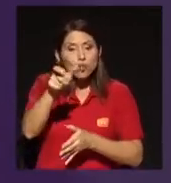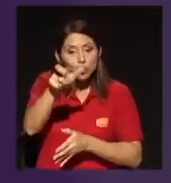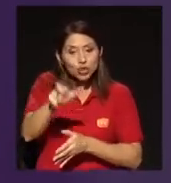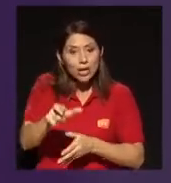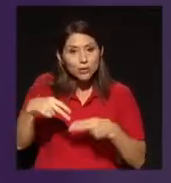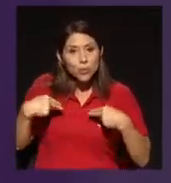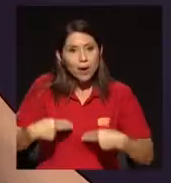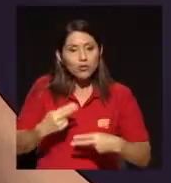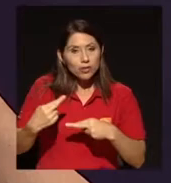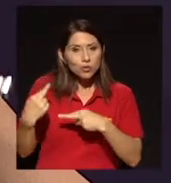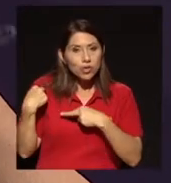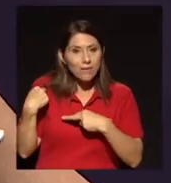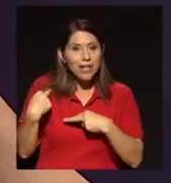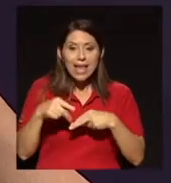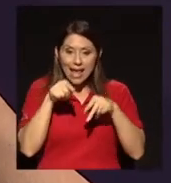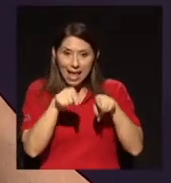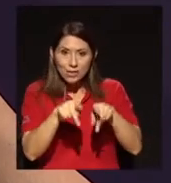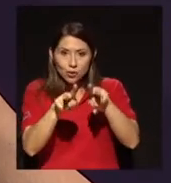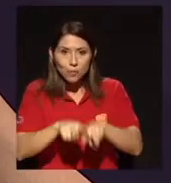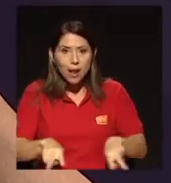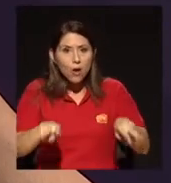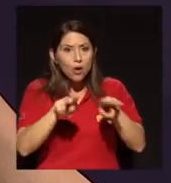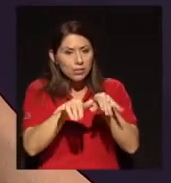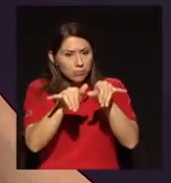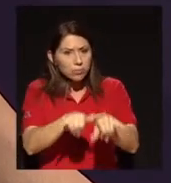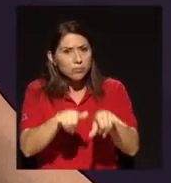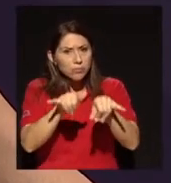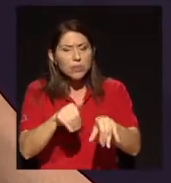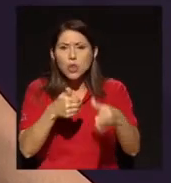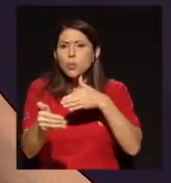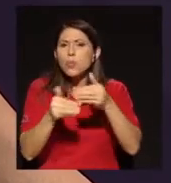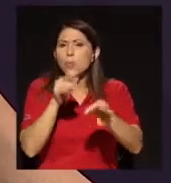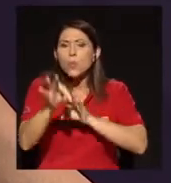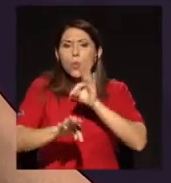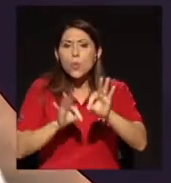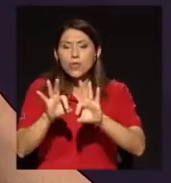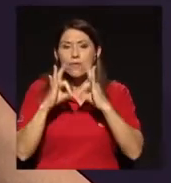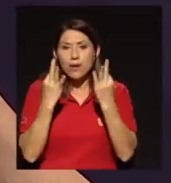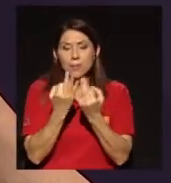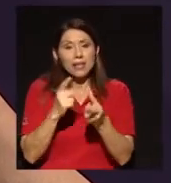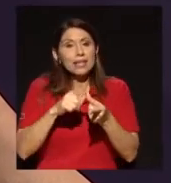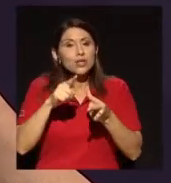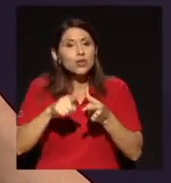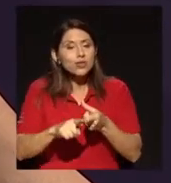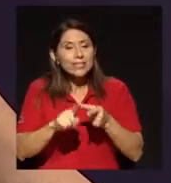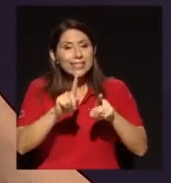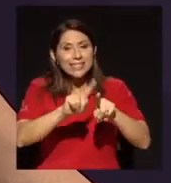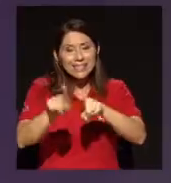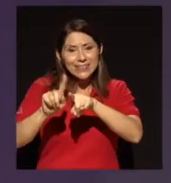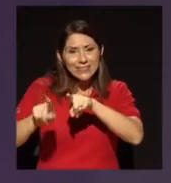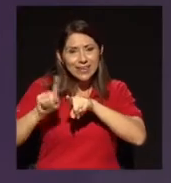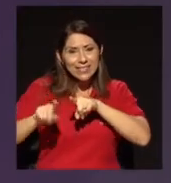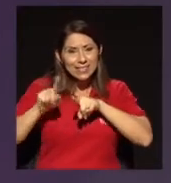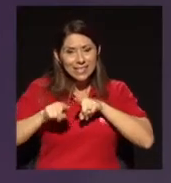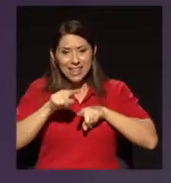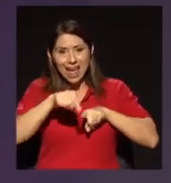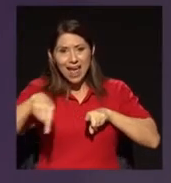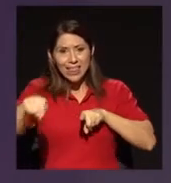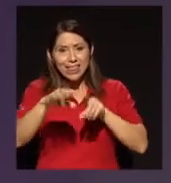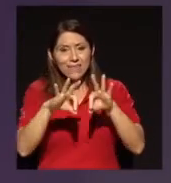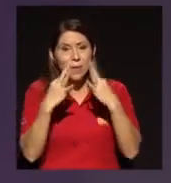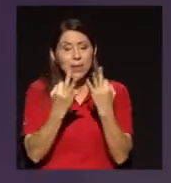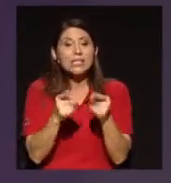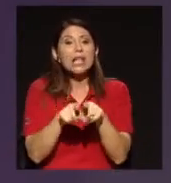Esos valores se mantienen independientemente de la tipología, ¿verdad? Entonces, la diversidad en esas composiciones familiares, la